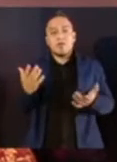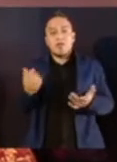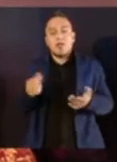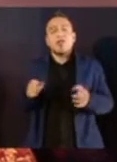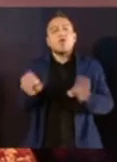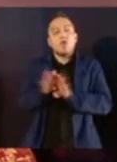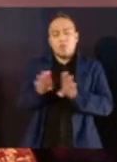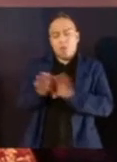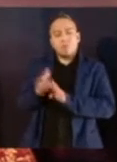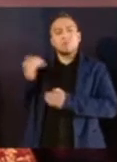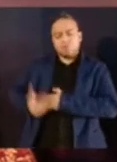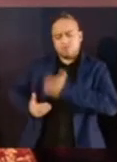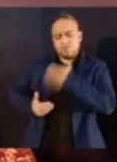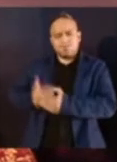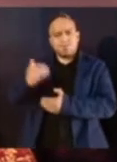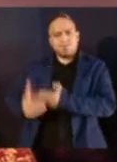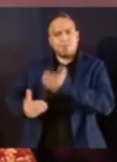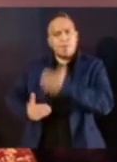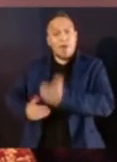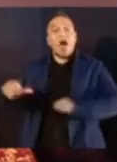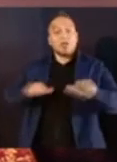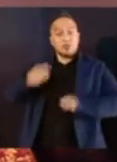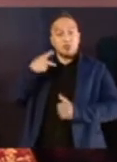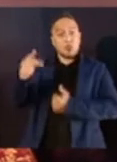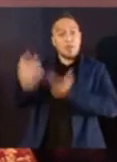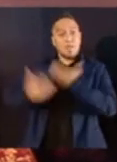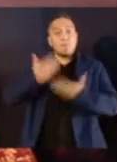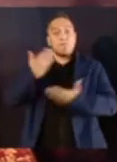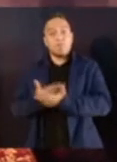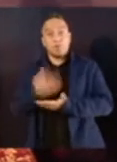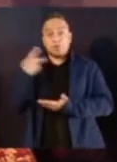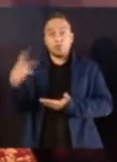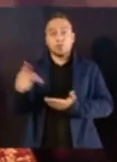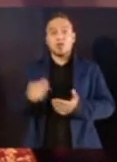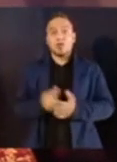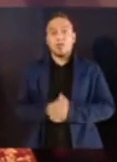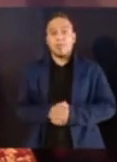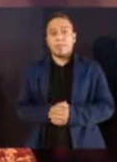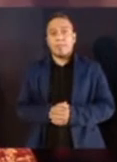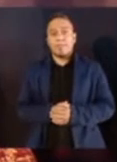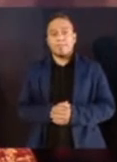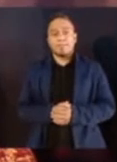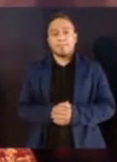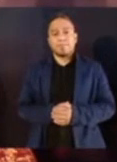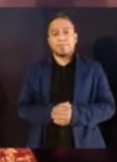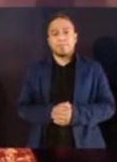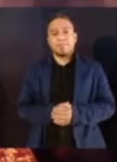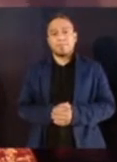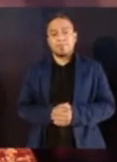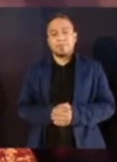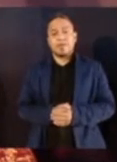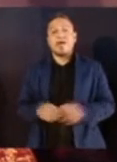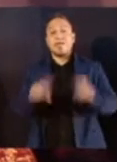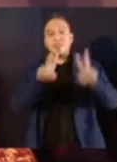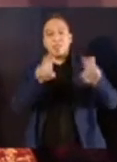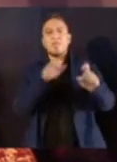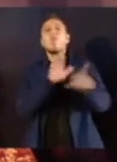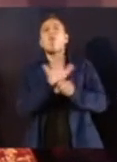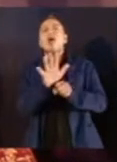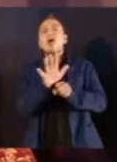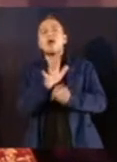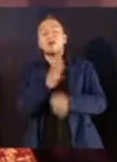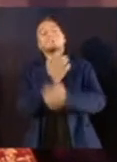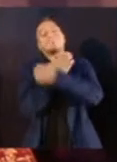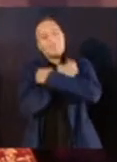desarrollo, de sus actividades, en lo que corresponde al renglón educativo,